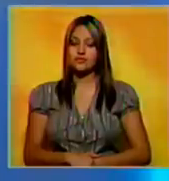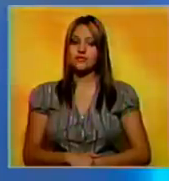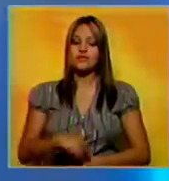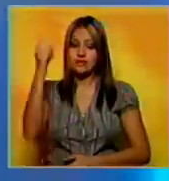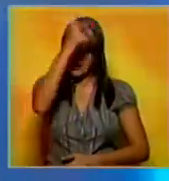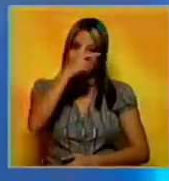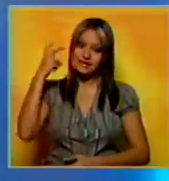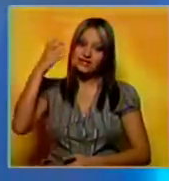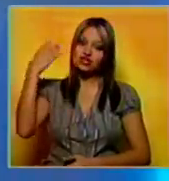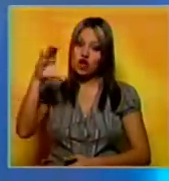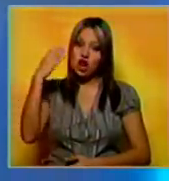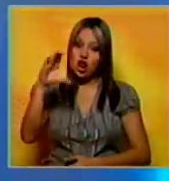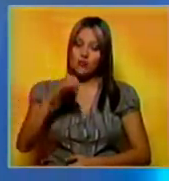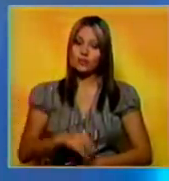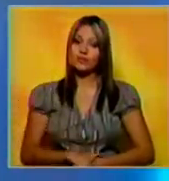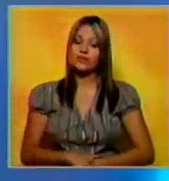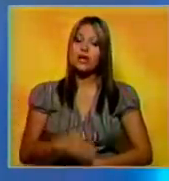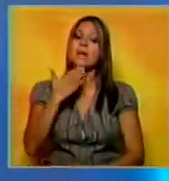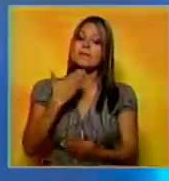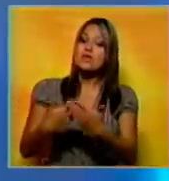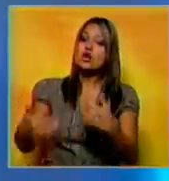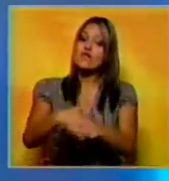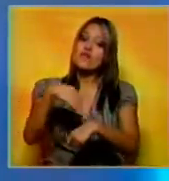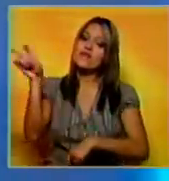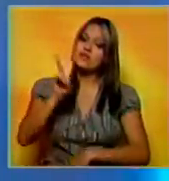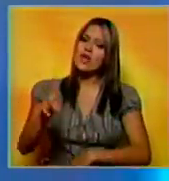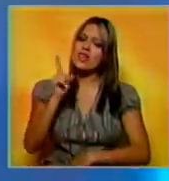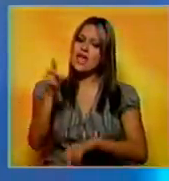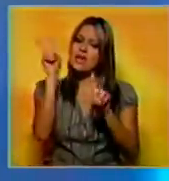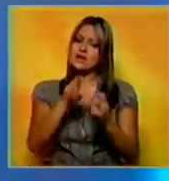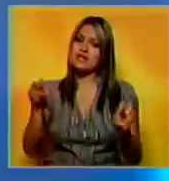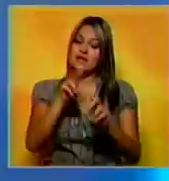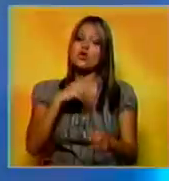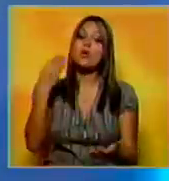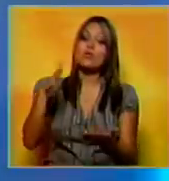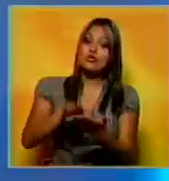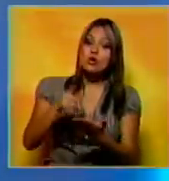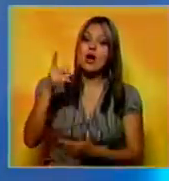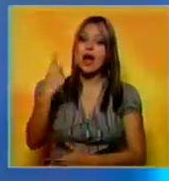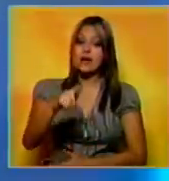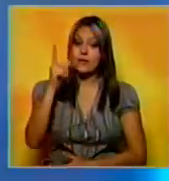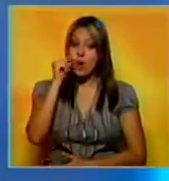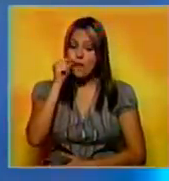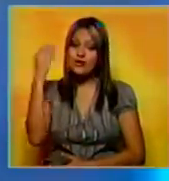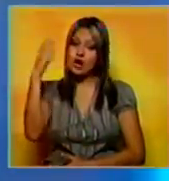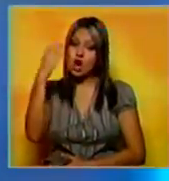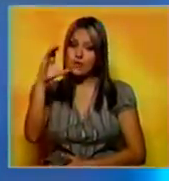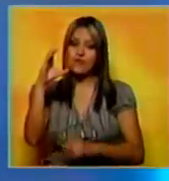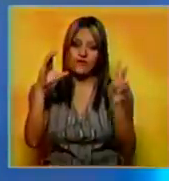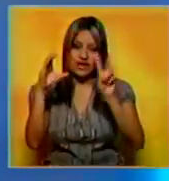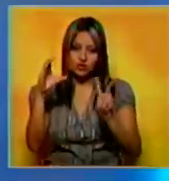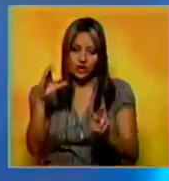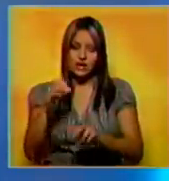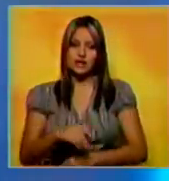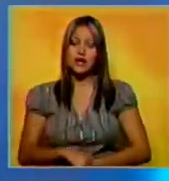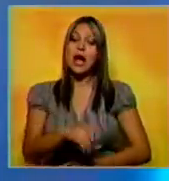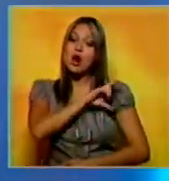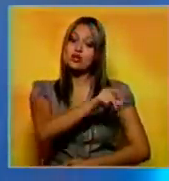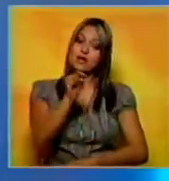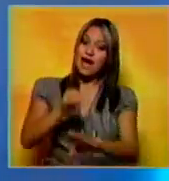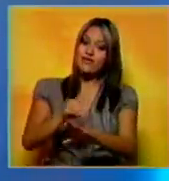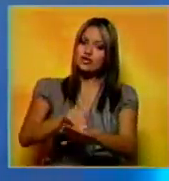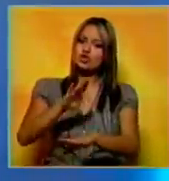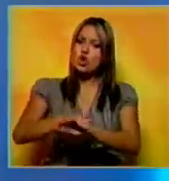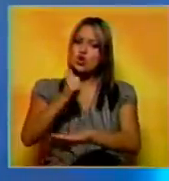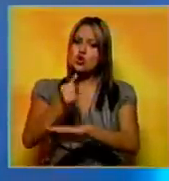La canciller de Colombia, María Ángela Holguín, pidió al gobierno venezolano investigar la muerte de un joven canoero en la frontera colombo-venezolana. Autoridades locales